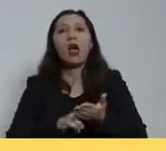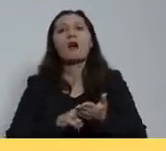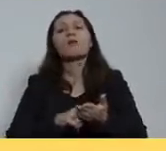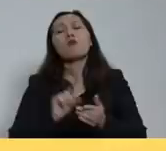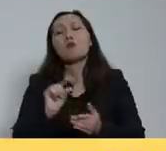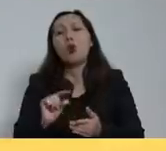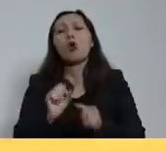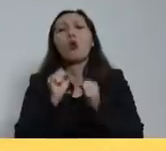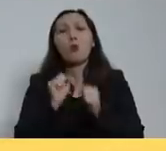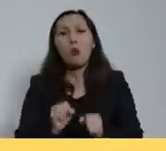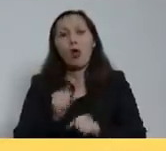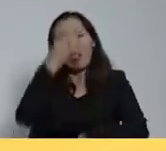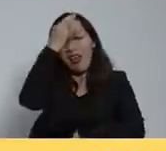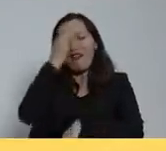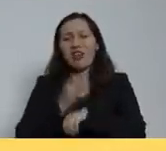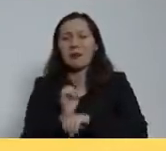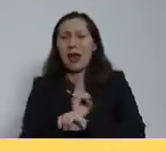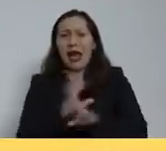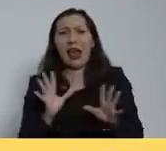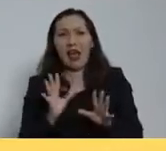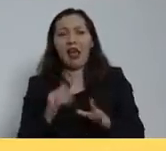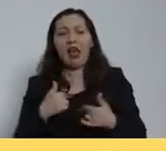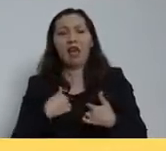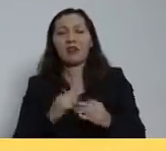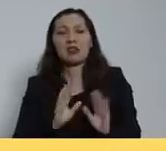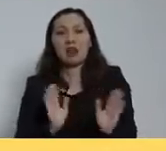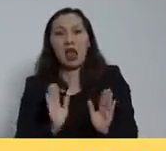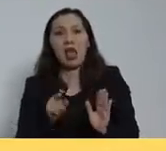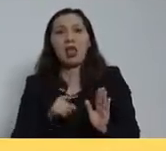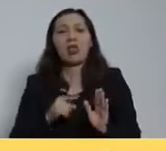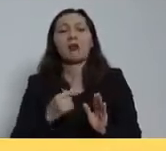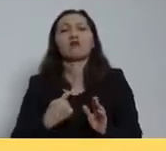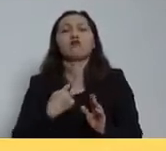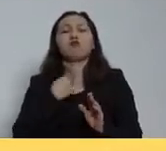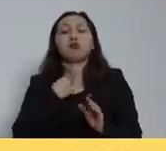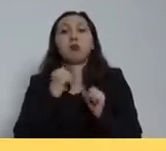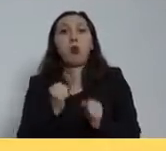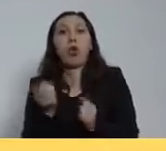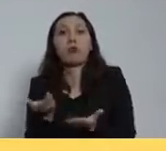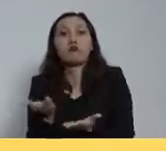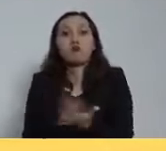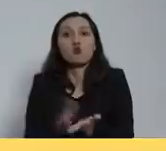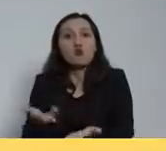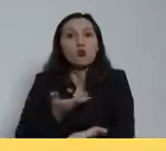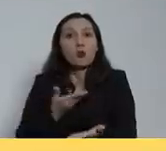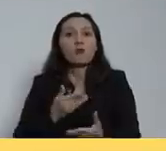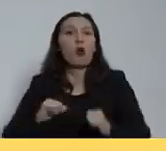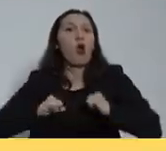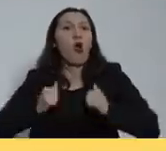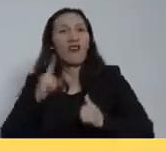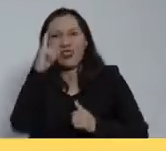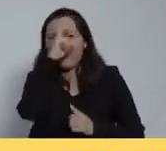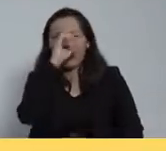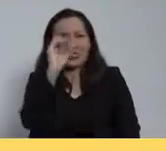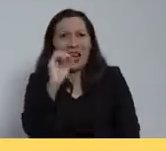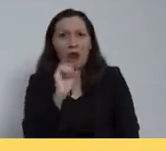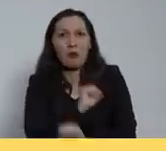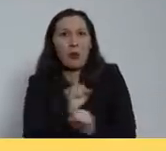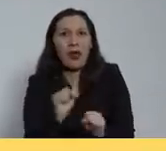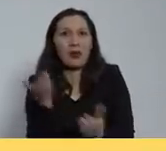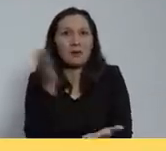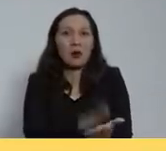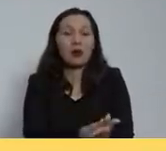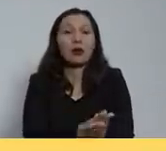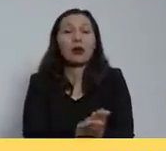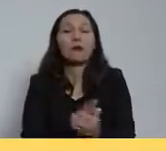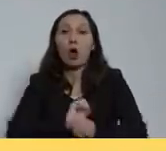poco probable que usted tenga una enfermedad grave o una consecuencia fatal, prácticamente cero probabilidad, si usted